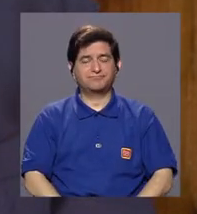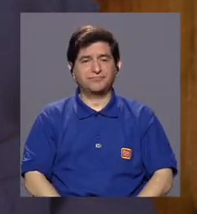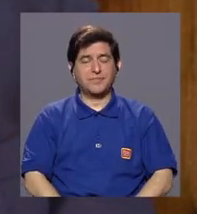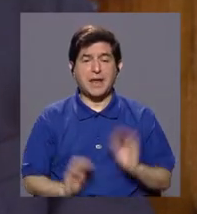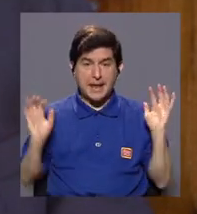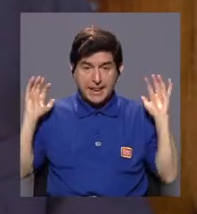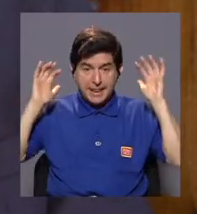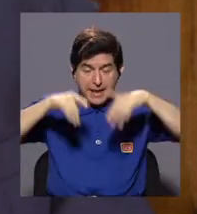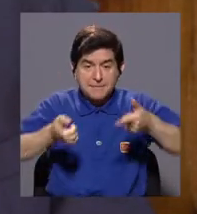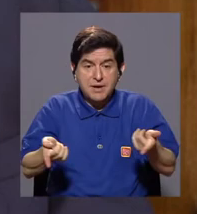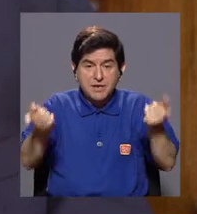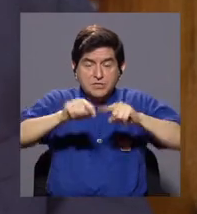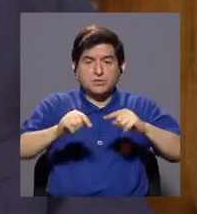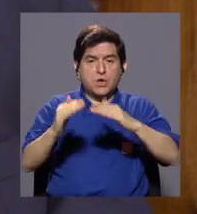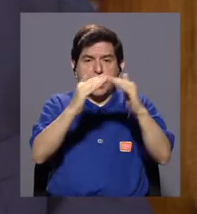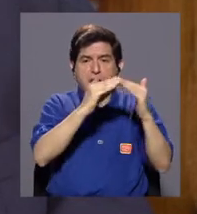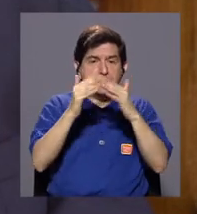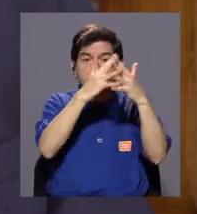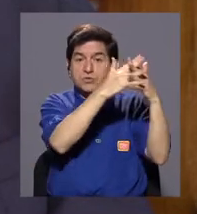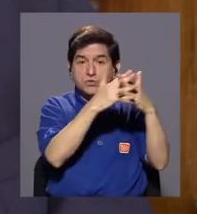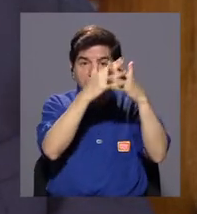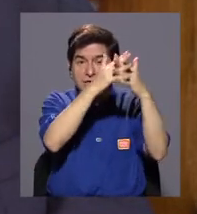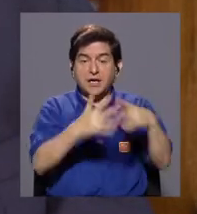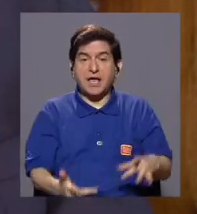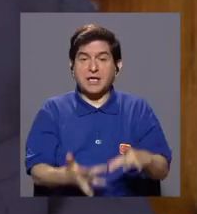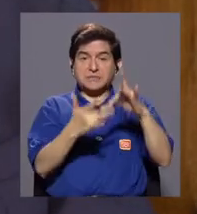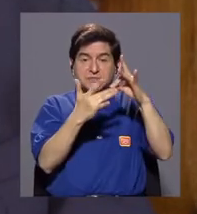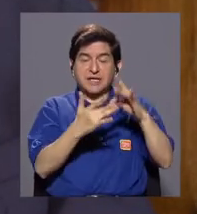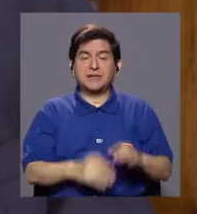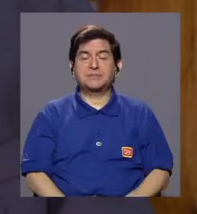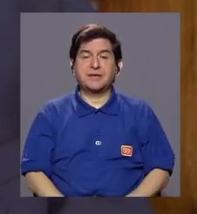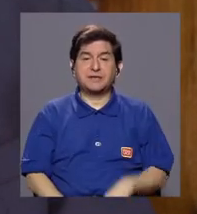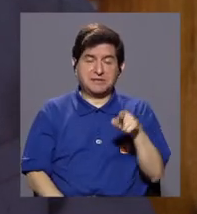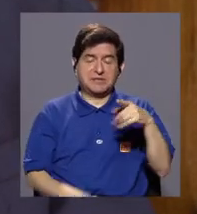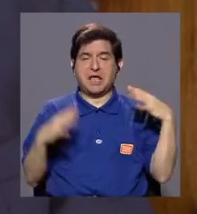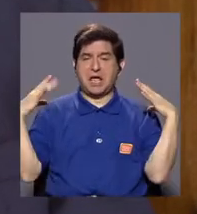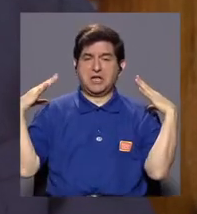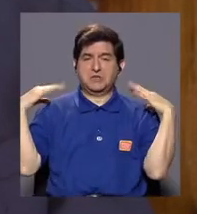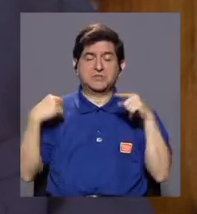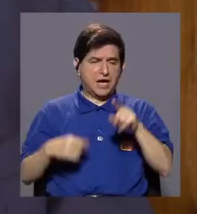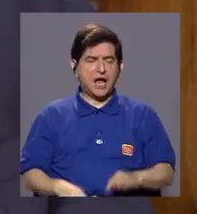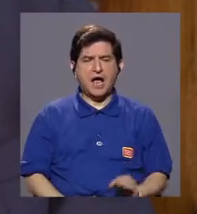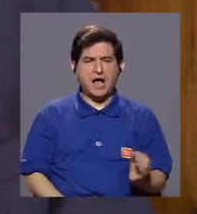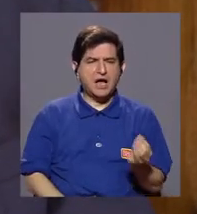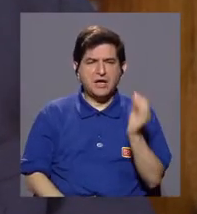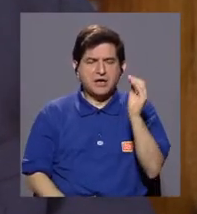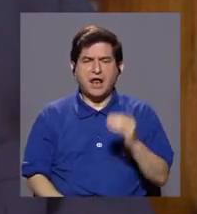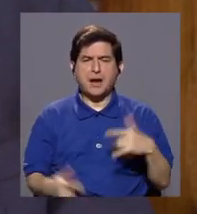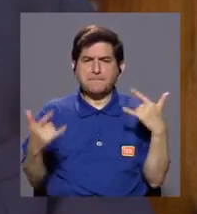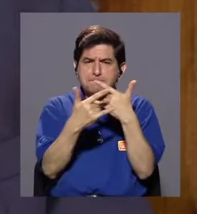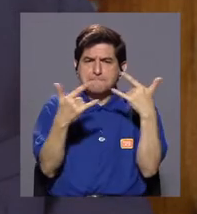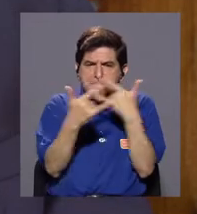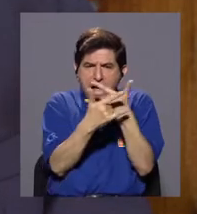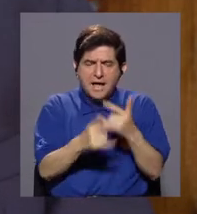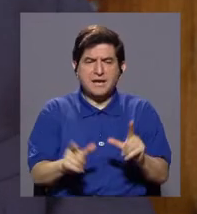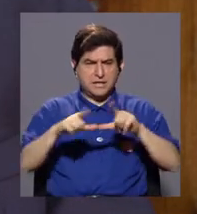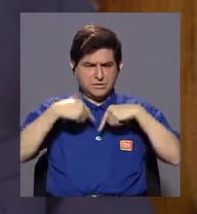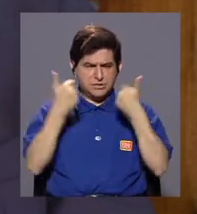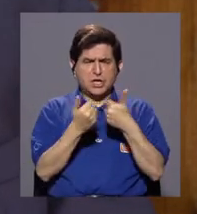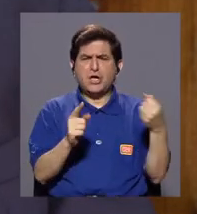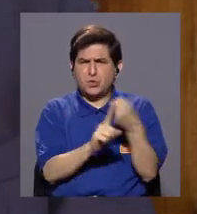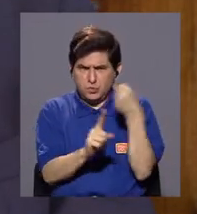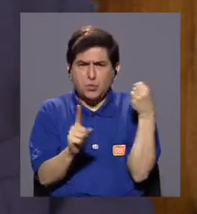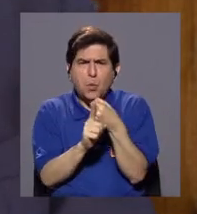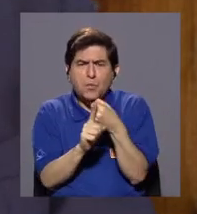La inmigración se dio hacia ciudades de Estados Unidos, sobre todo Los Ángeles. Ahí se criaron las maras, ahí se criaron las